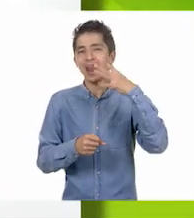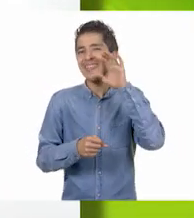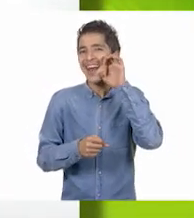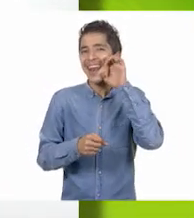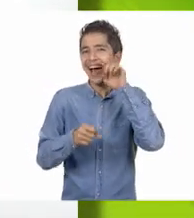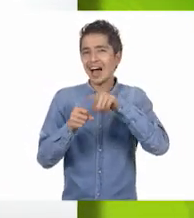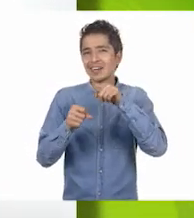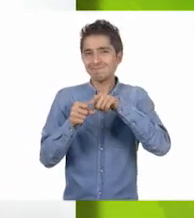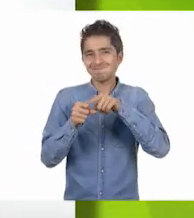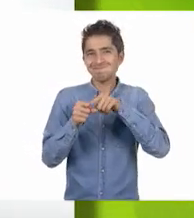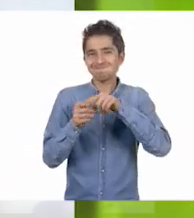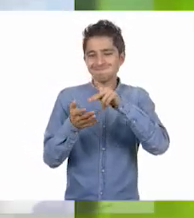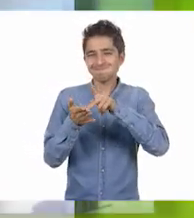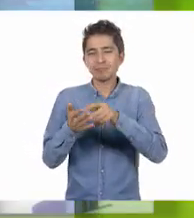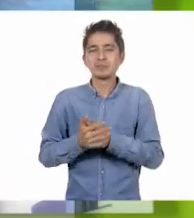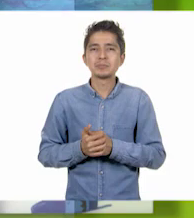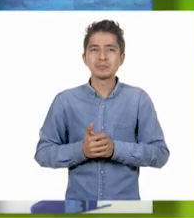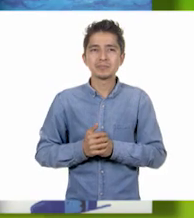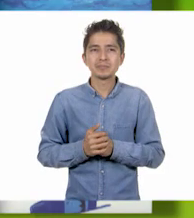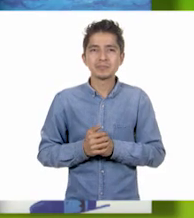Naranja.